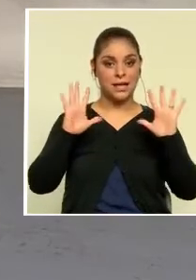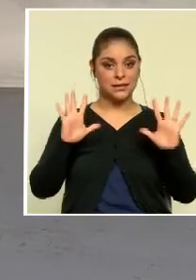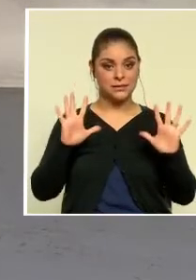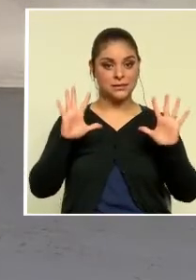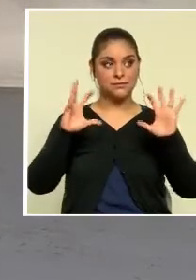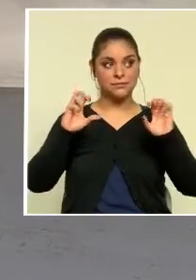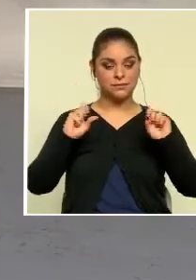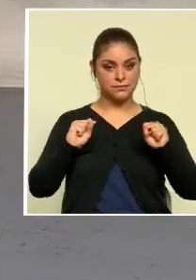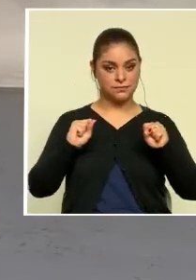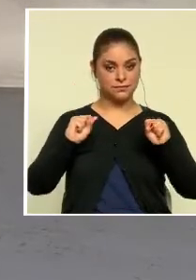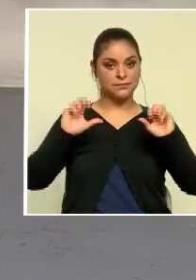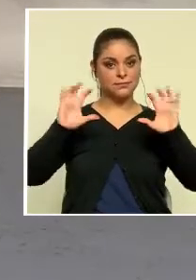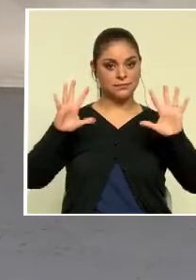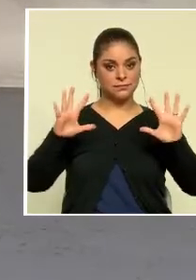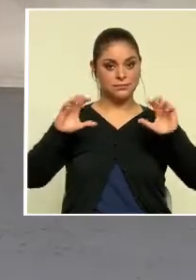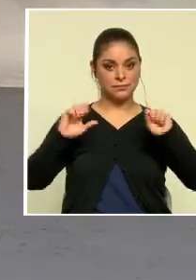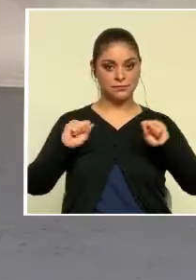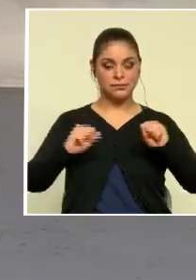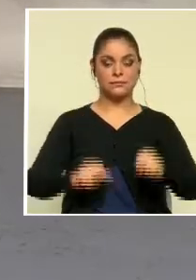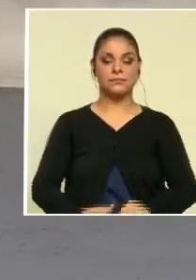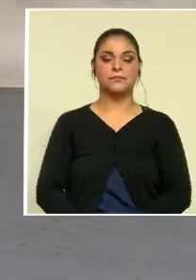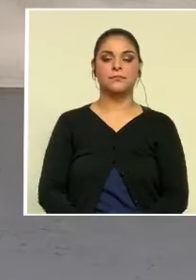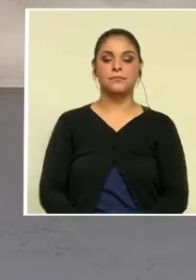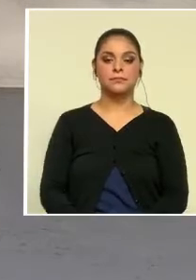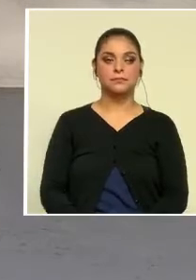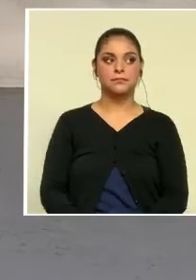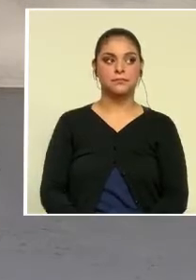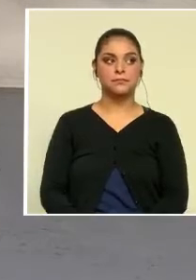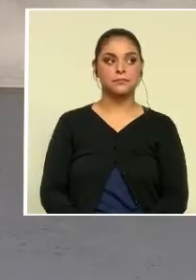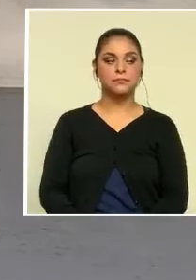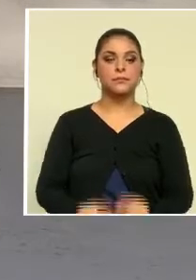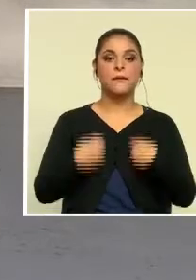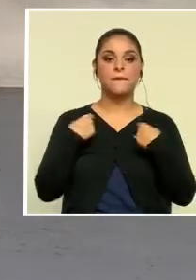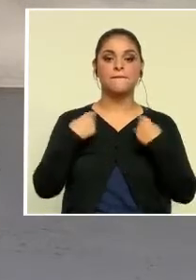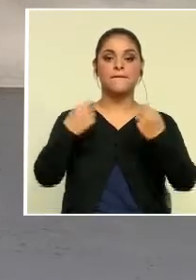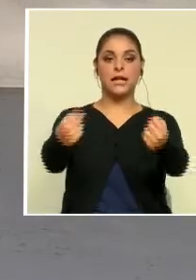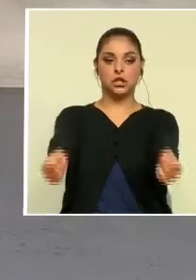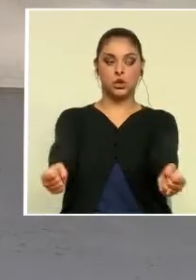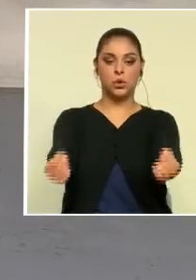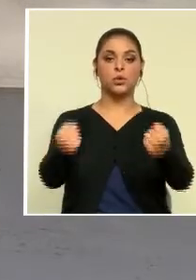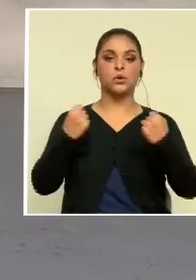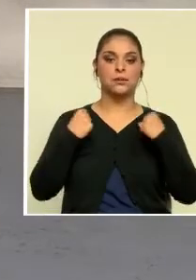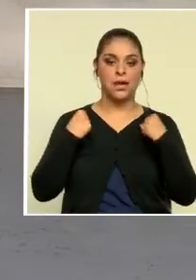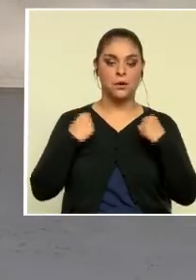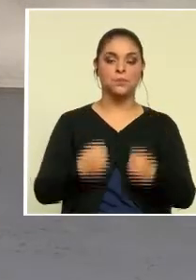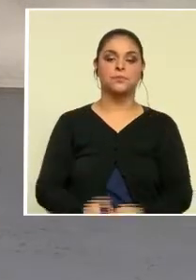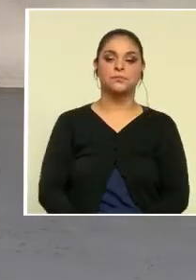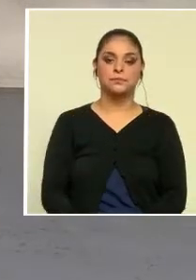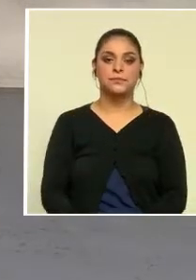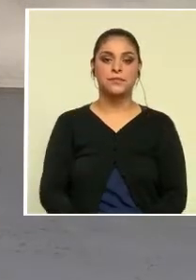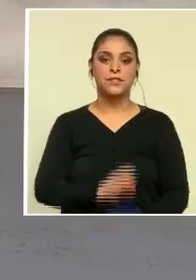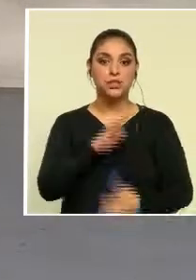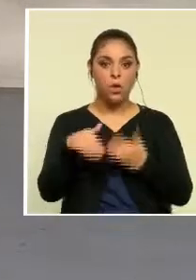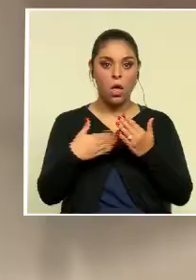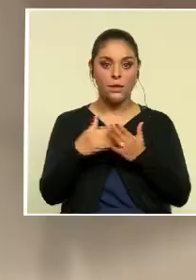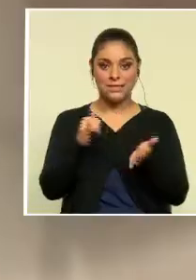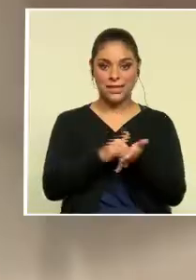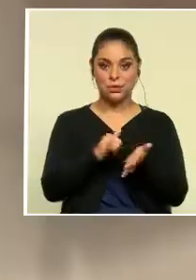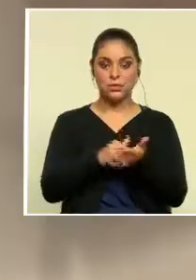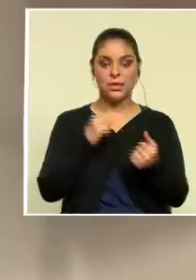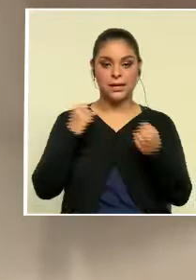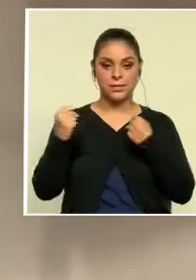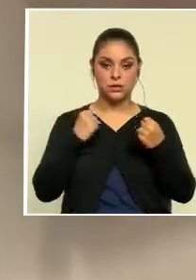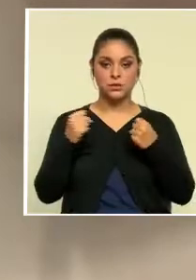contra el contra es verdad reflexionó verdad todos esos ejercicios y